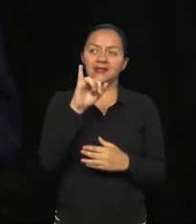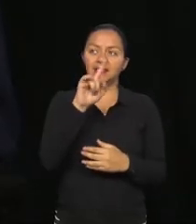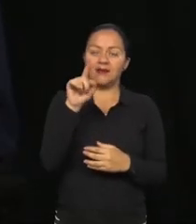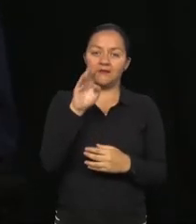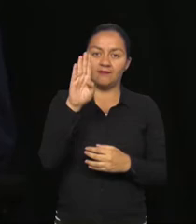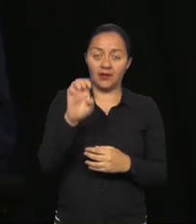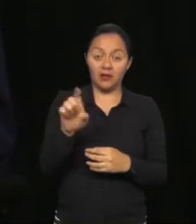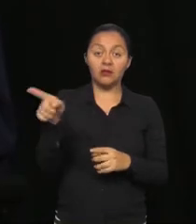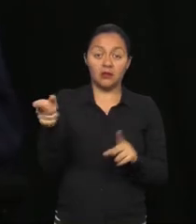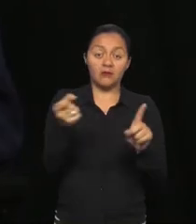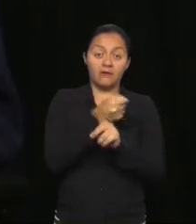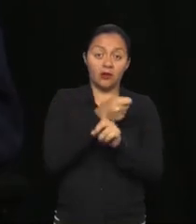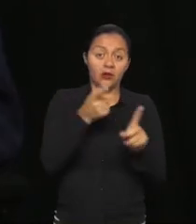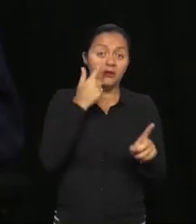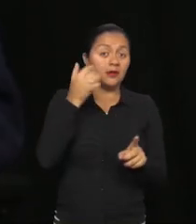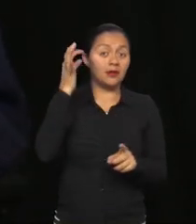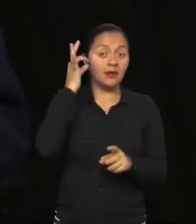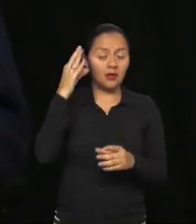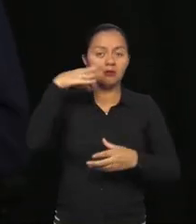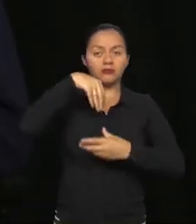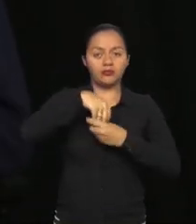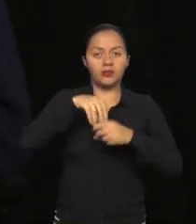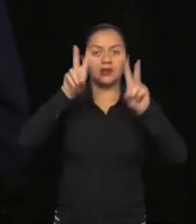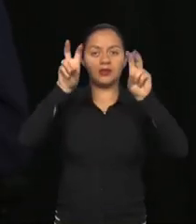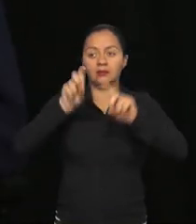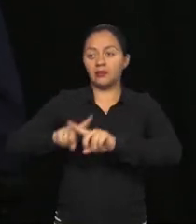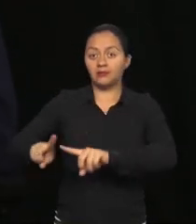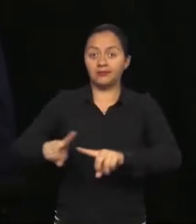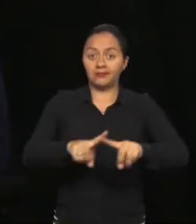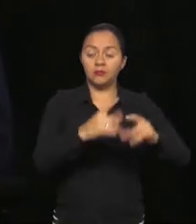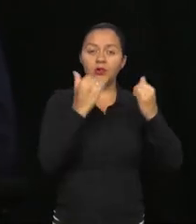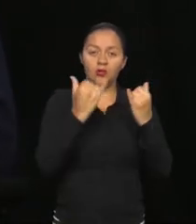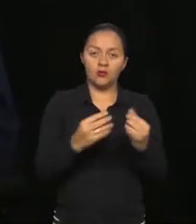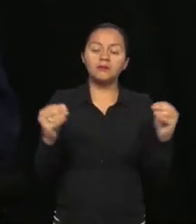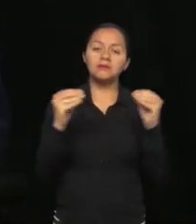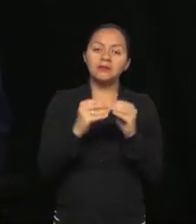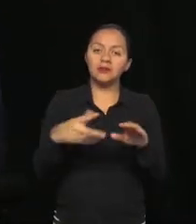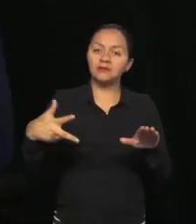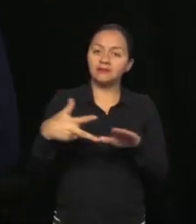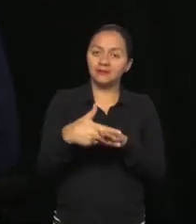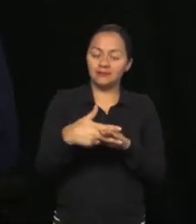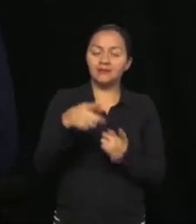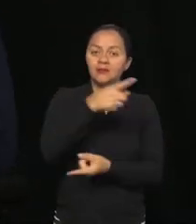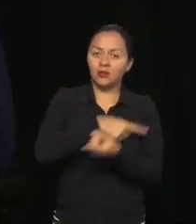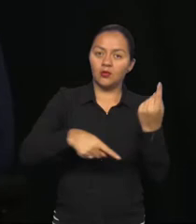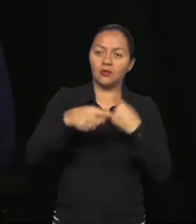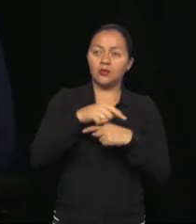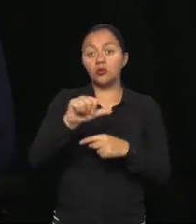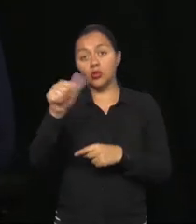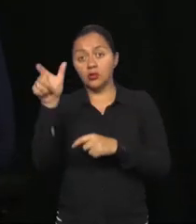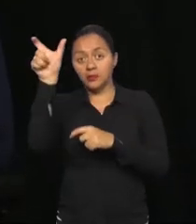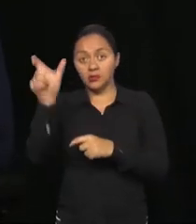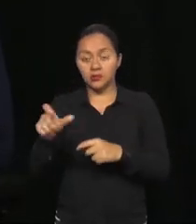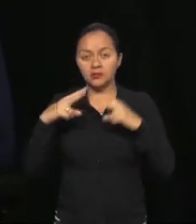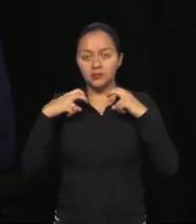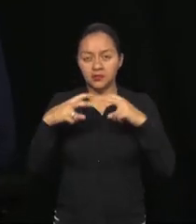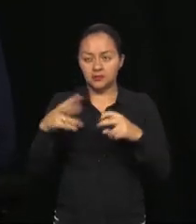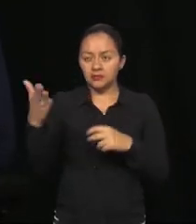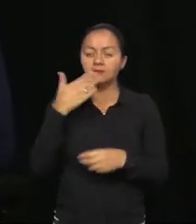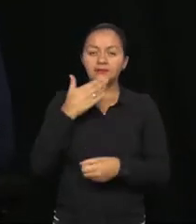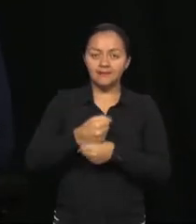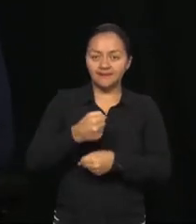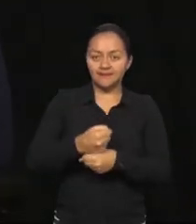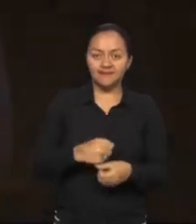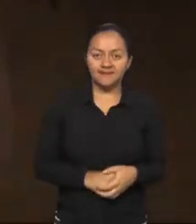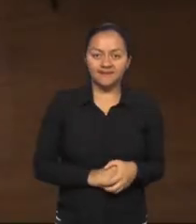la violencia de género también una temática de la diversidad. Vamos a un corte y continuamos con otro investigador que está trabajando en este ámbito tan